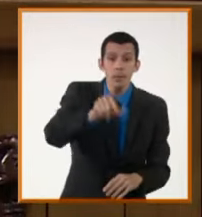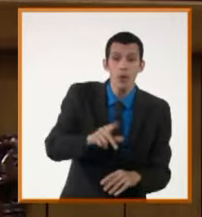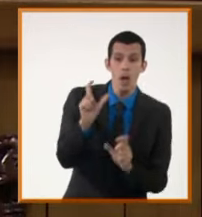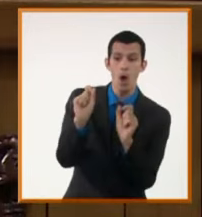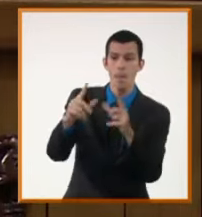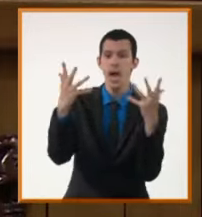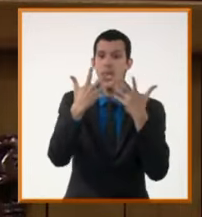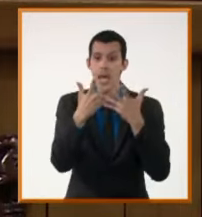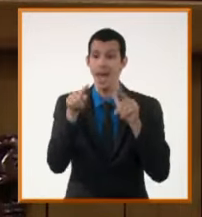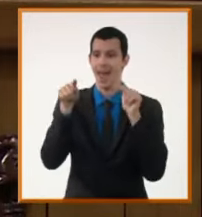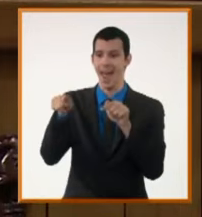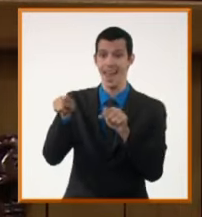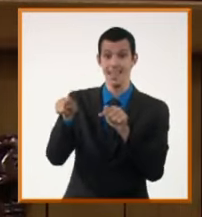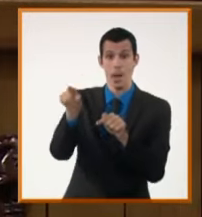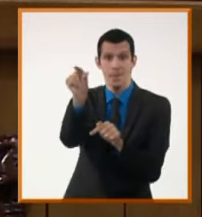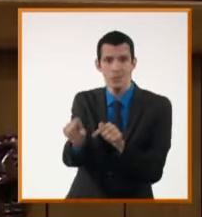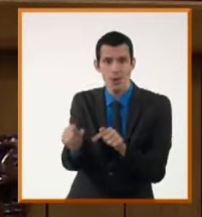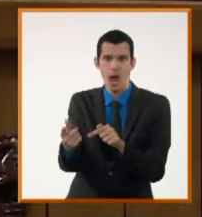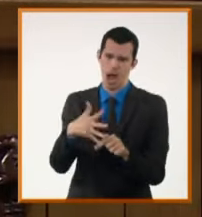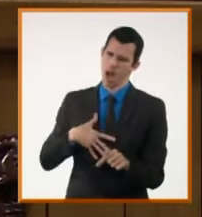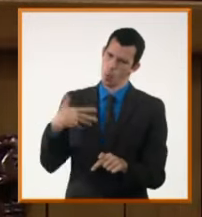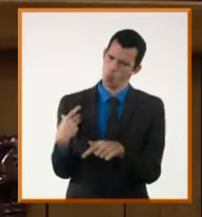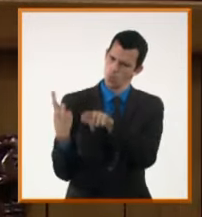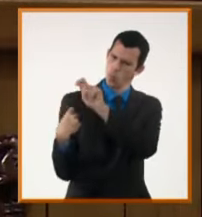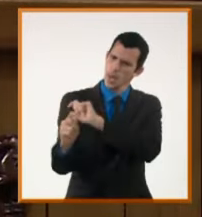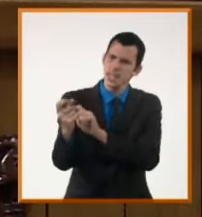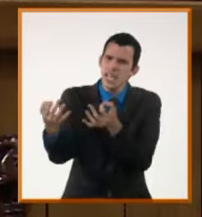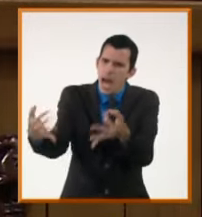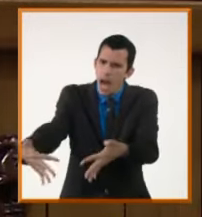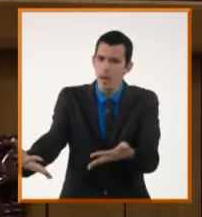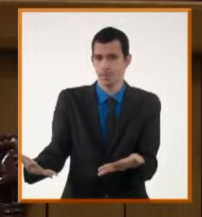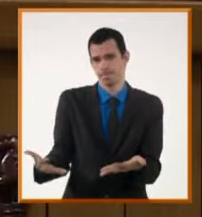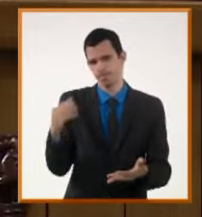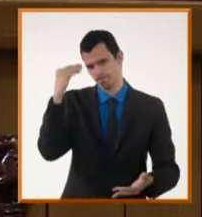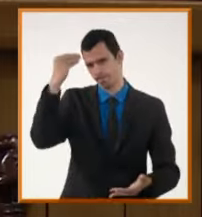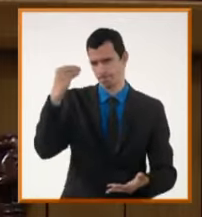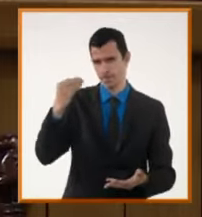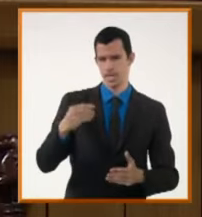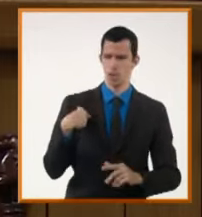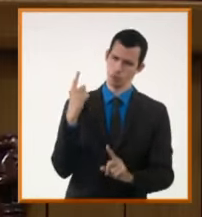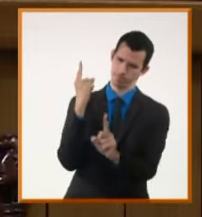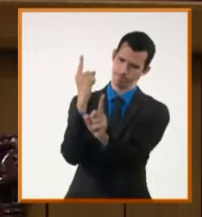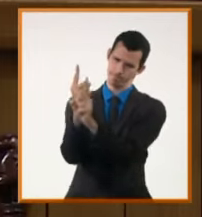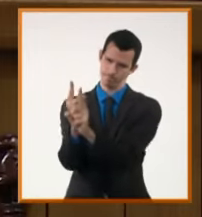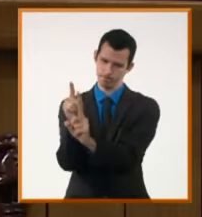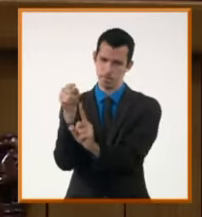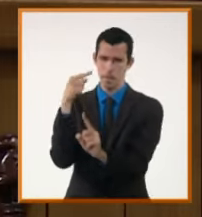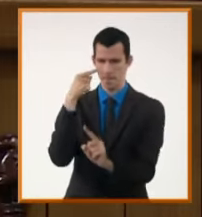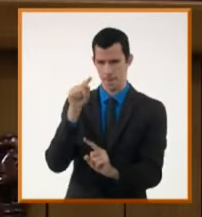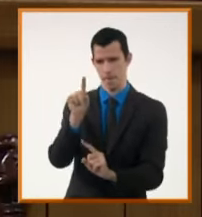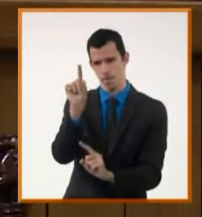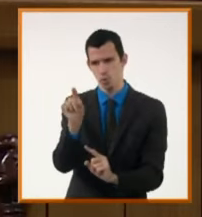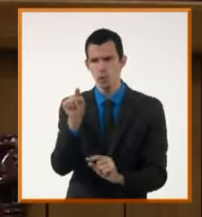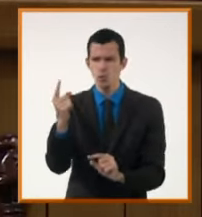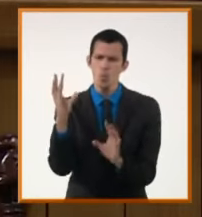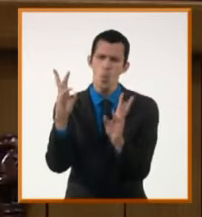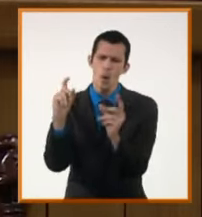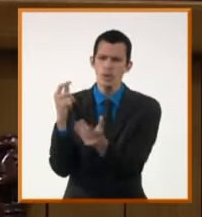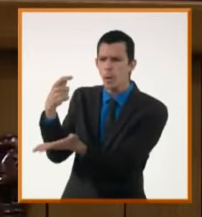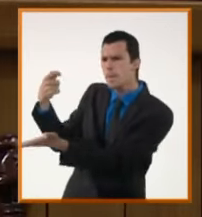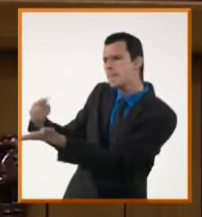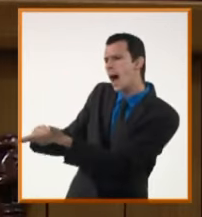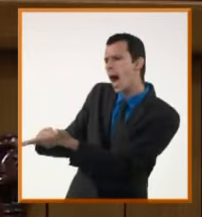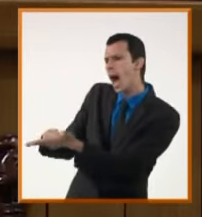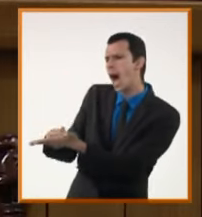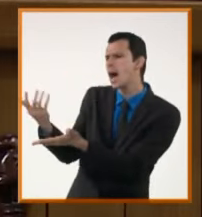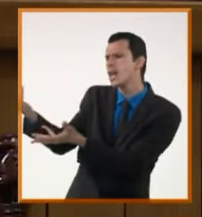eso. Y que realmente tenemos que ver de verdad cuánto te costó. Te costó. ¿Por qué tú vas a ganar 2 y 3 veces?